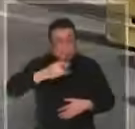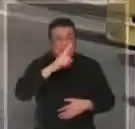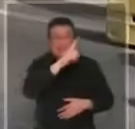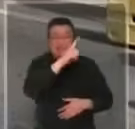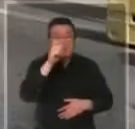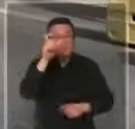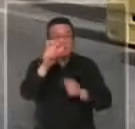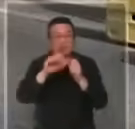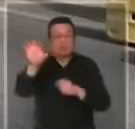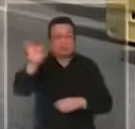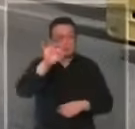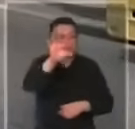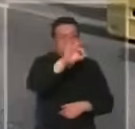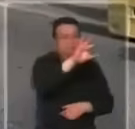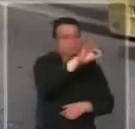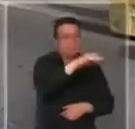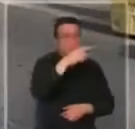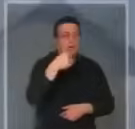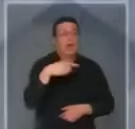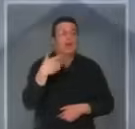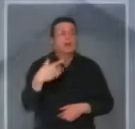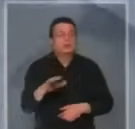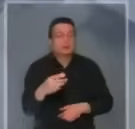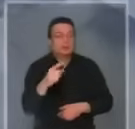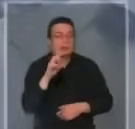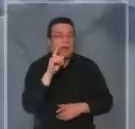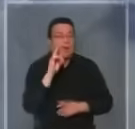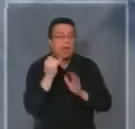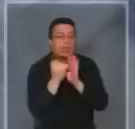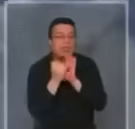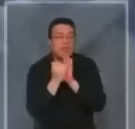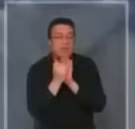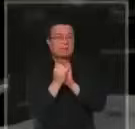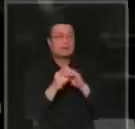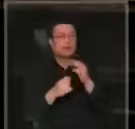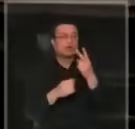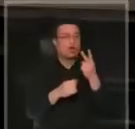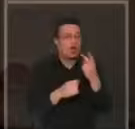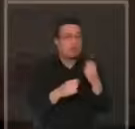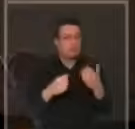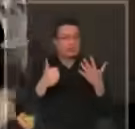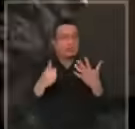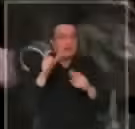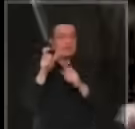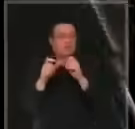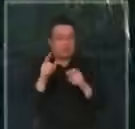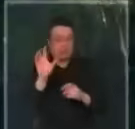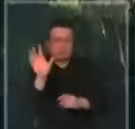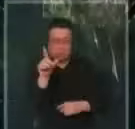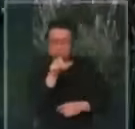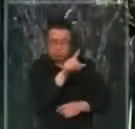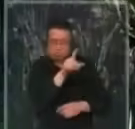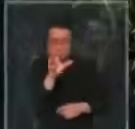caso y se trabaja en la identificación de entre 2 a 6 personas que podrían ser los responsables de